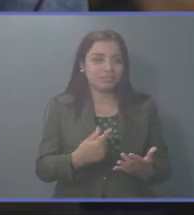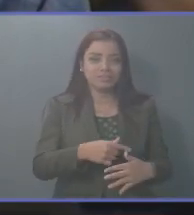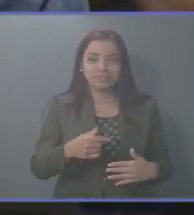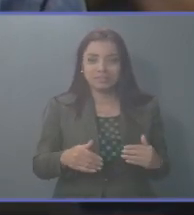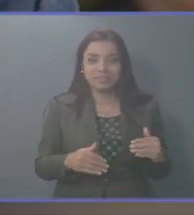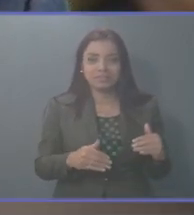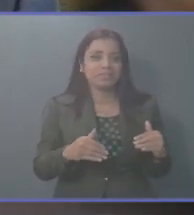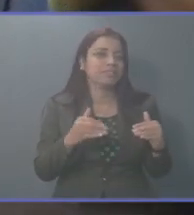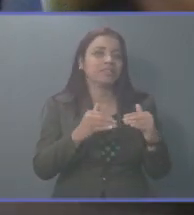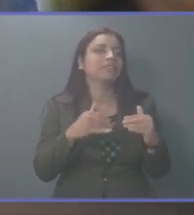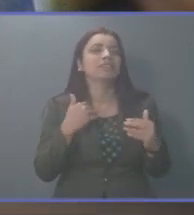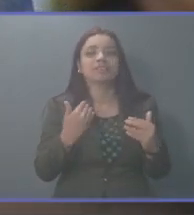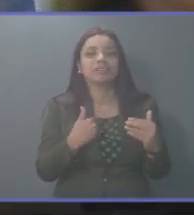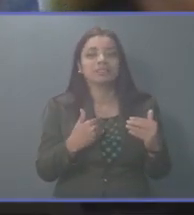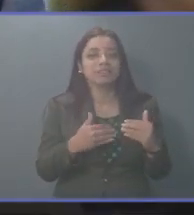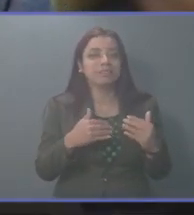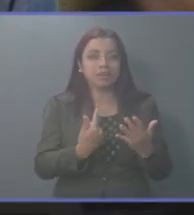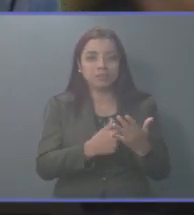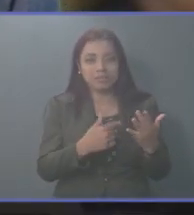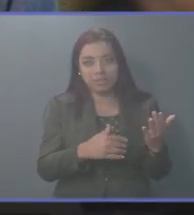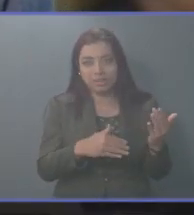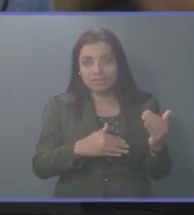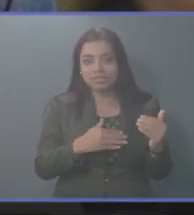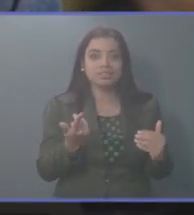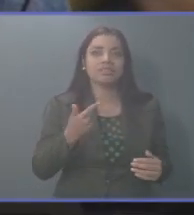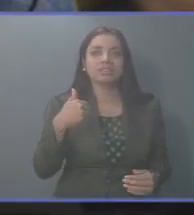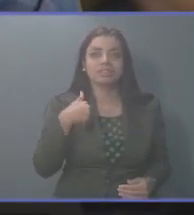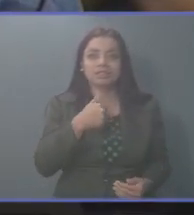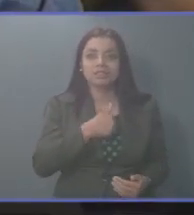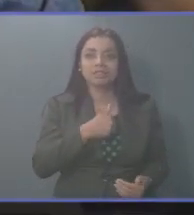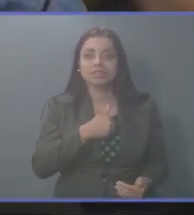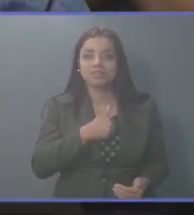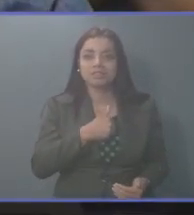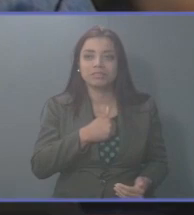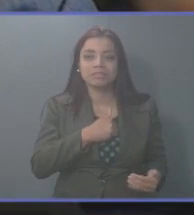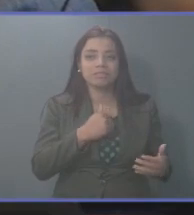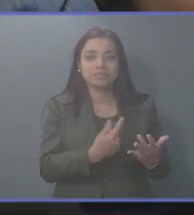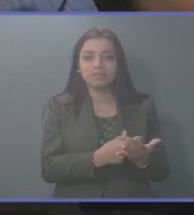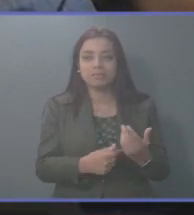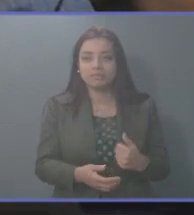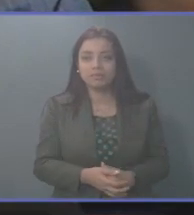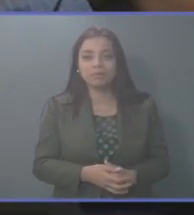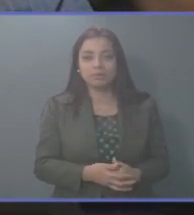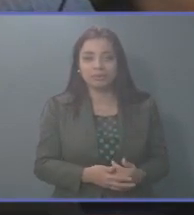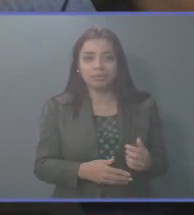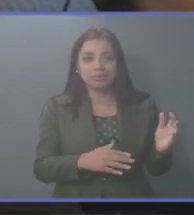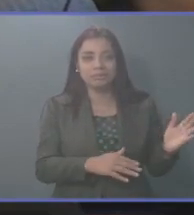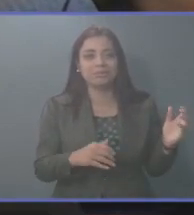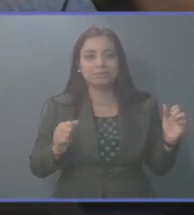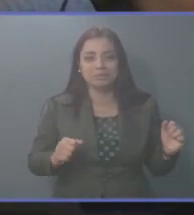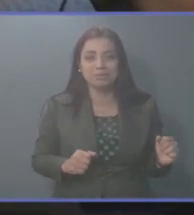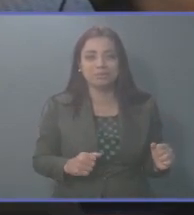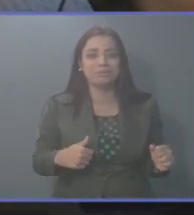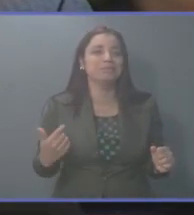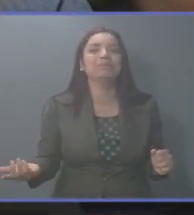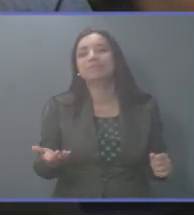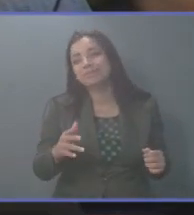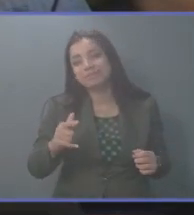Hacienda para que asigne los fondos pertinentes al Ministerio de Agricultura y Ganadería para la adquisición y distribución de plantas de